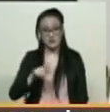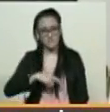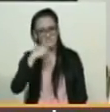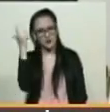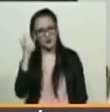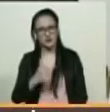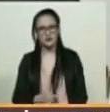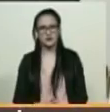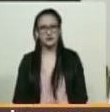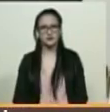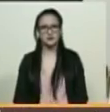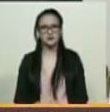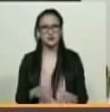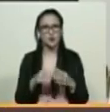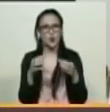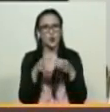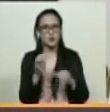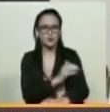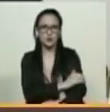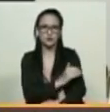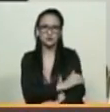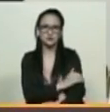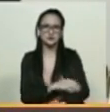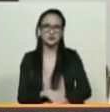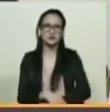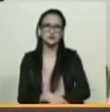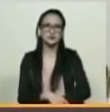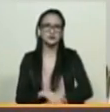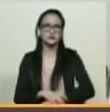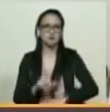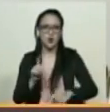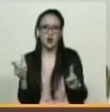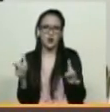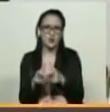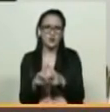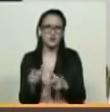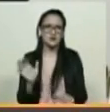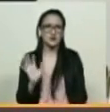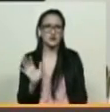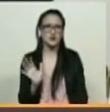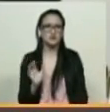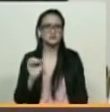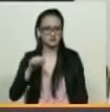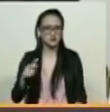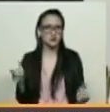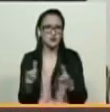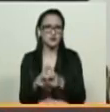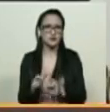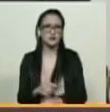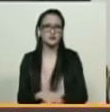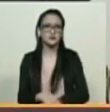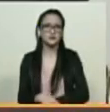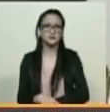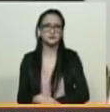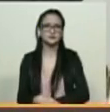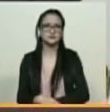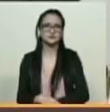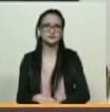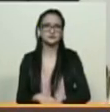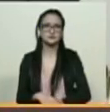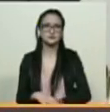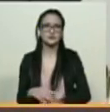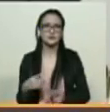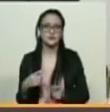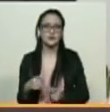avergonzados los dirigentes de la derecha venezolana. No de reunirse. Sí nos reunimos. En varias